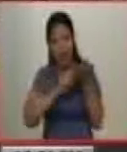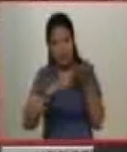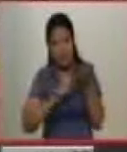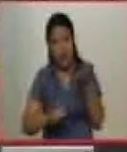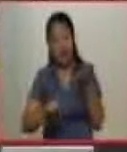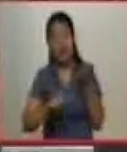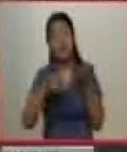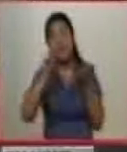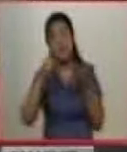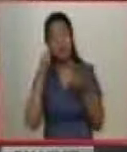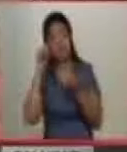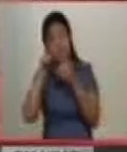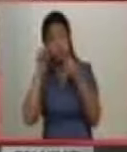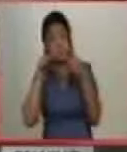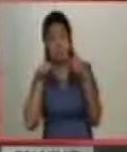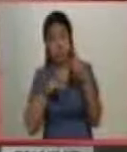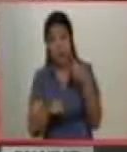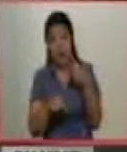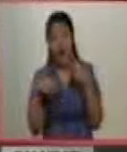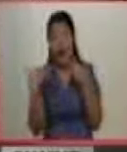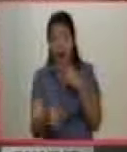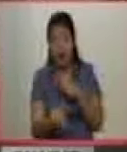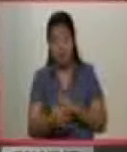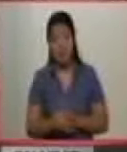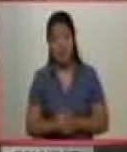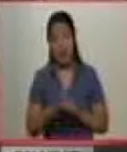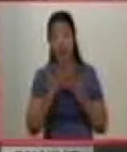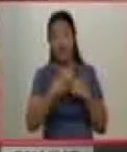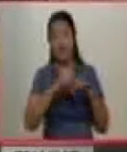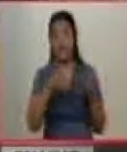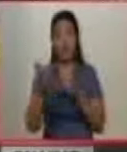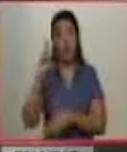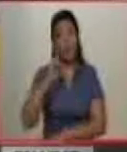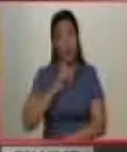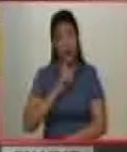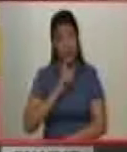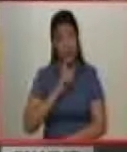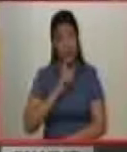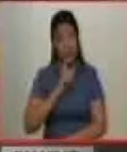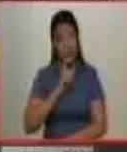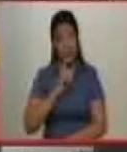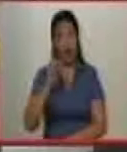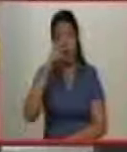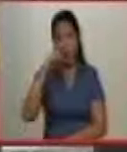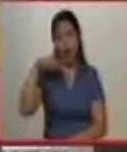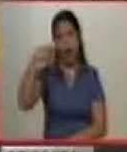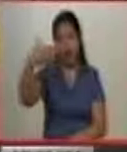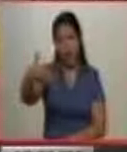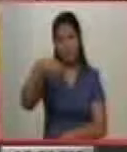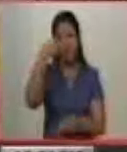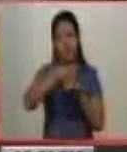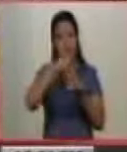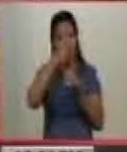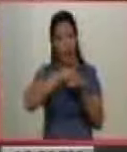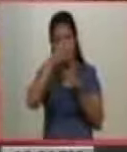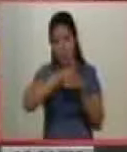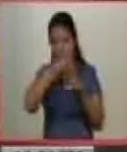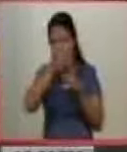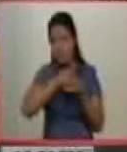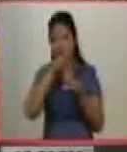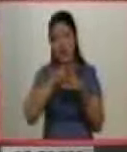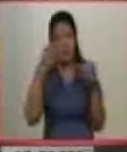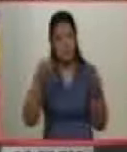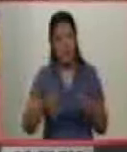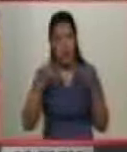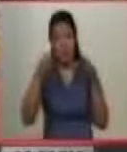retos que se va a impulsar la Organización Bolivariana Estudiantil en los años venideros de lucha, en los años constantes de lucha.